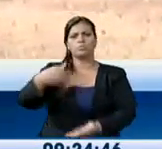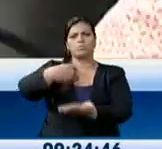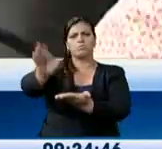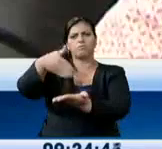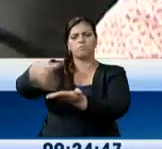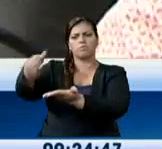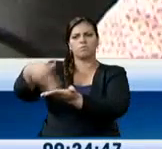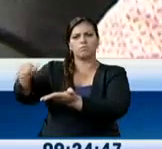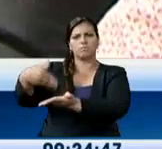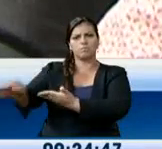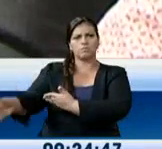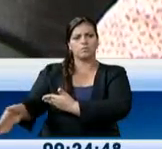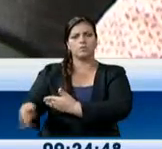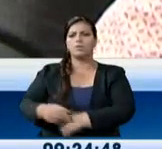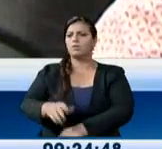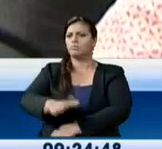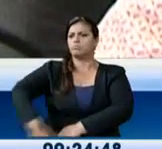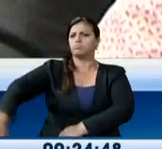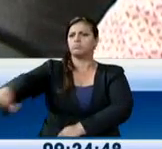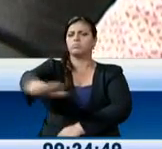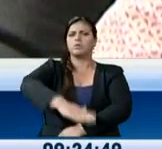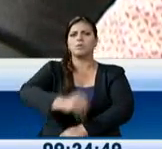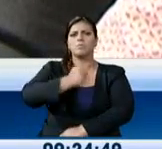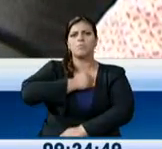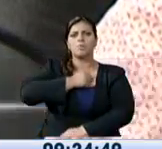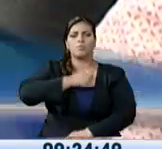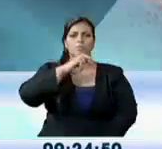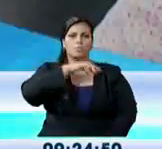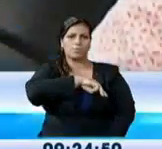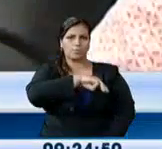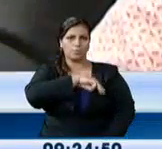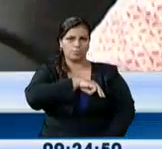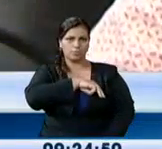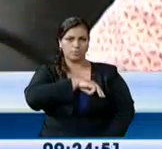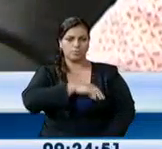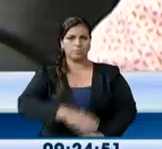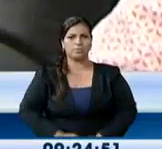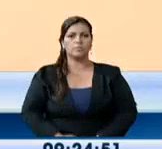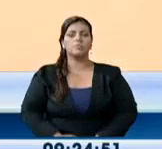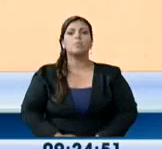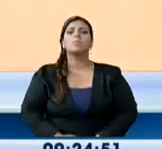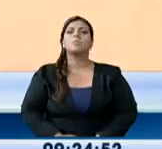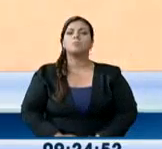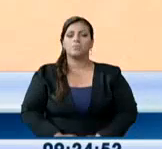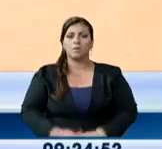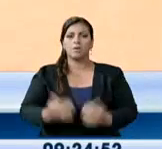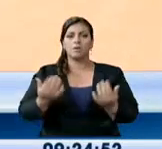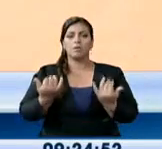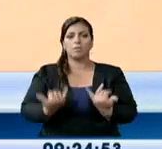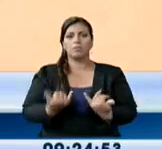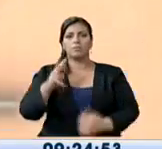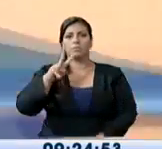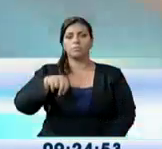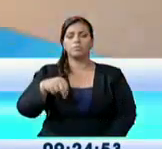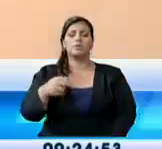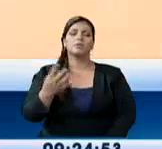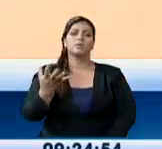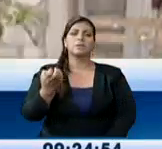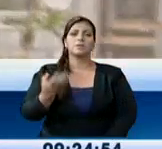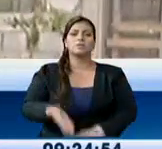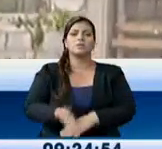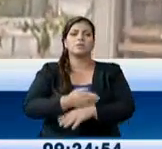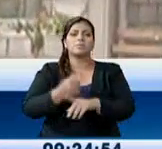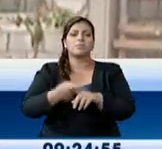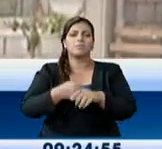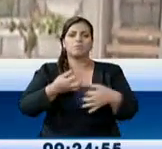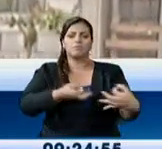invasiones. Valparaíso fue uno de los sectores privilegiados. En el mes de febrero de este año nosotros entregamos cerca de 570